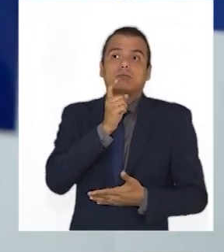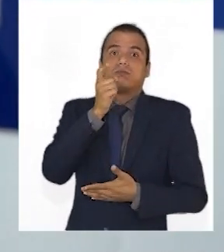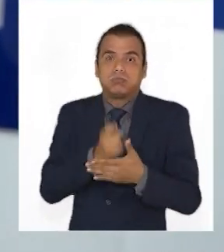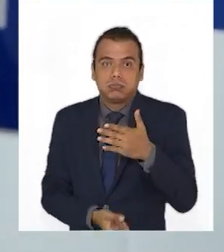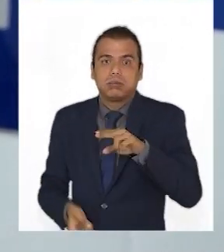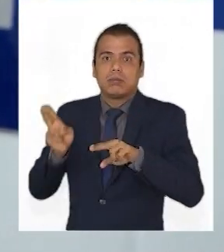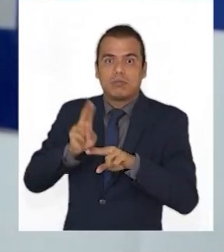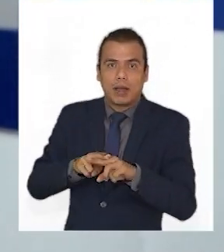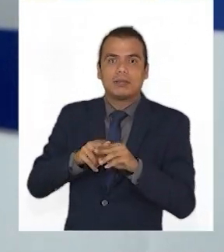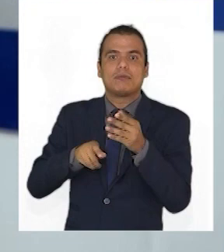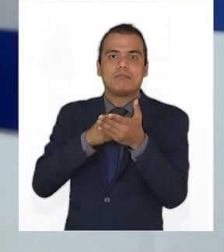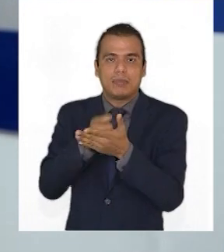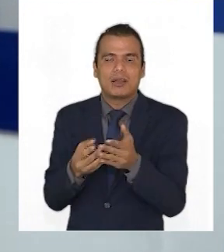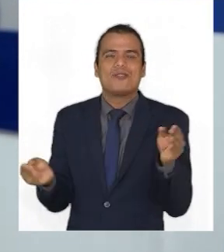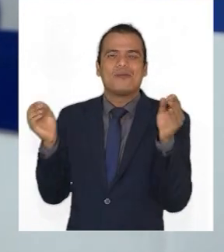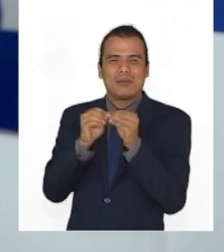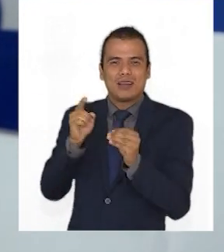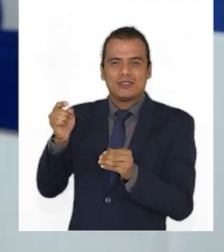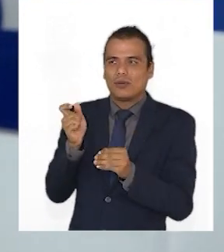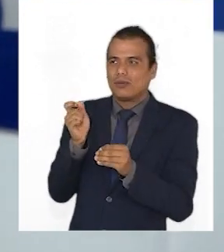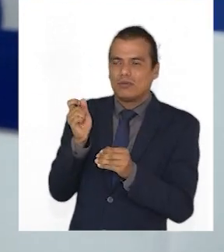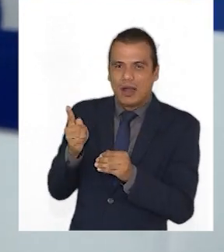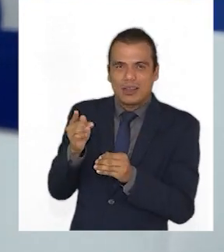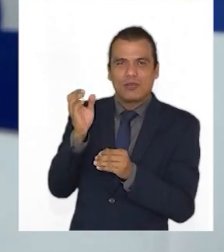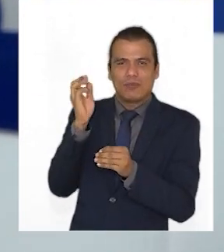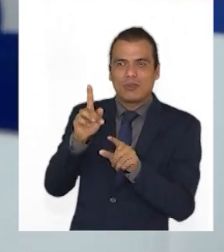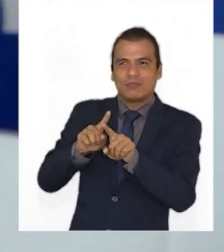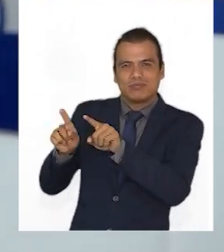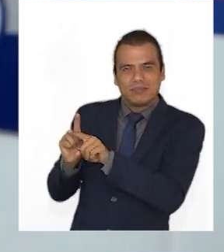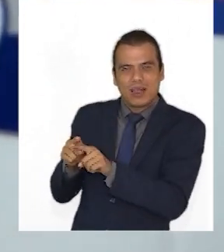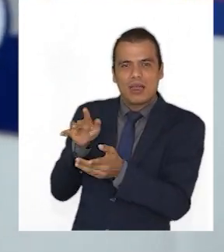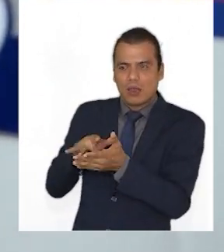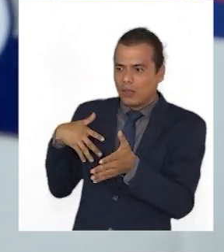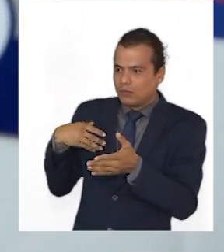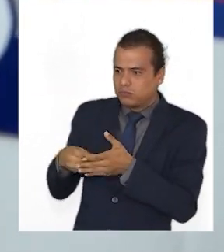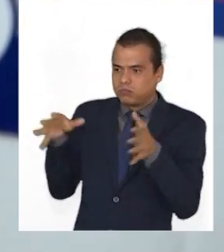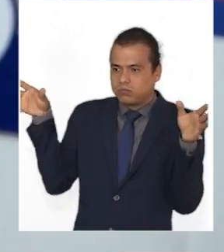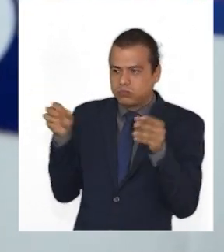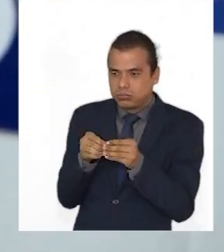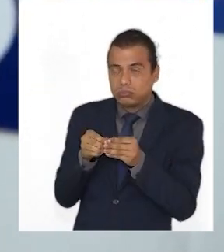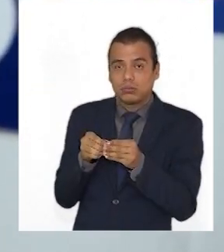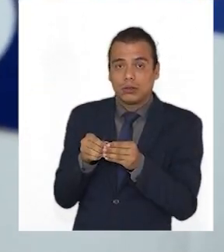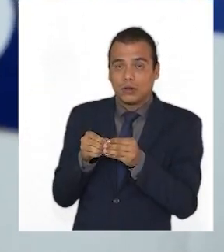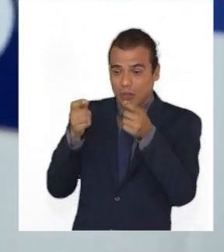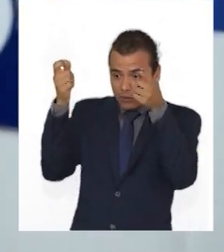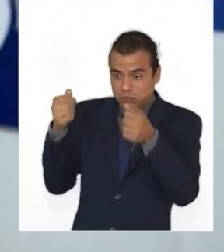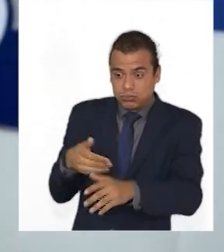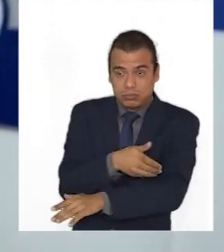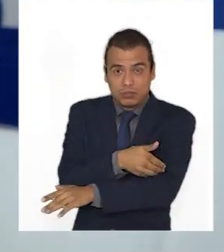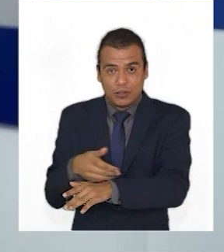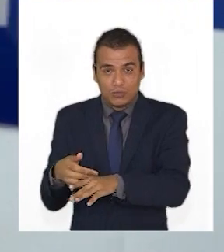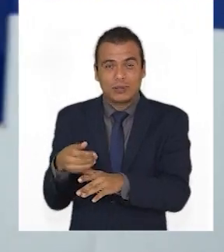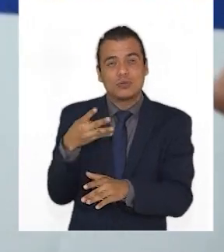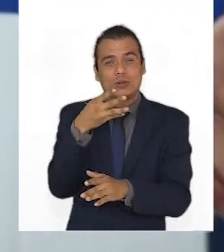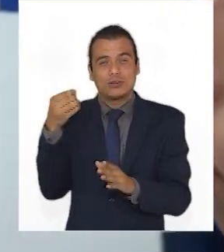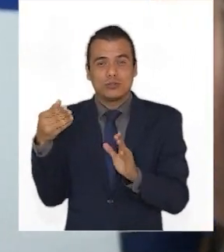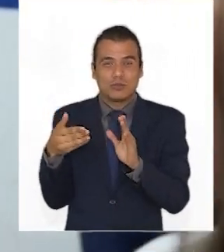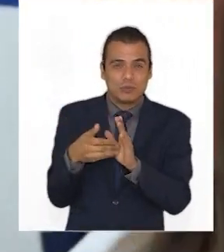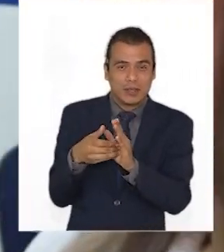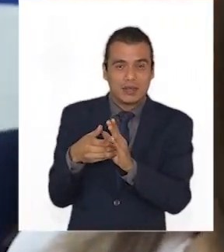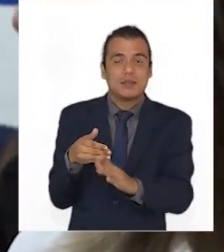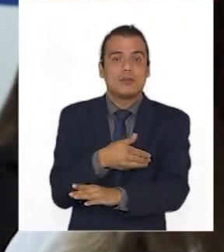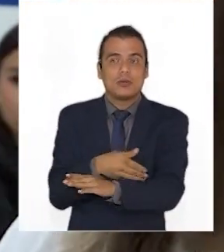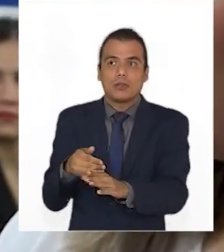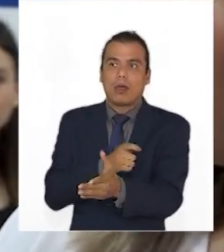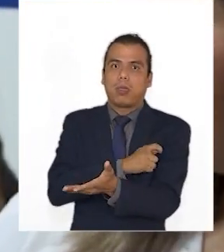capital. Eso quiere decir que de 700 mil millones de pesos que tenemos de libre inversión, casi 400 mil se